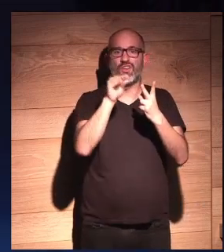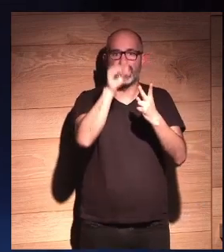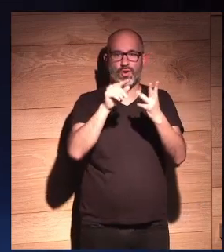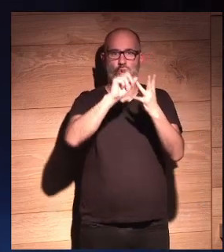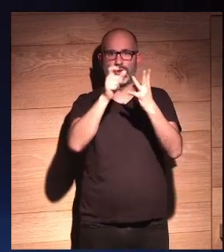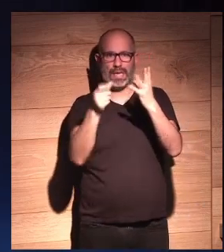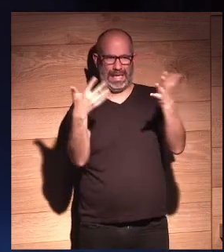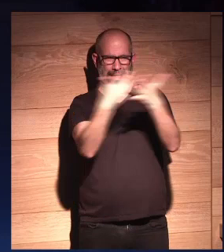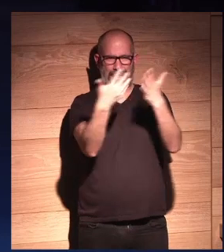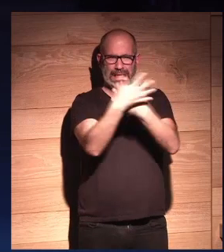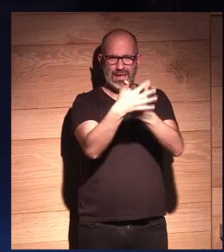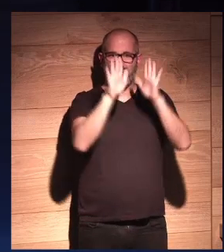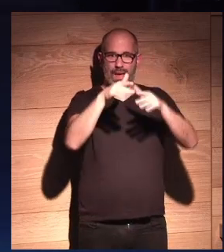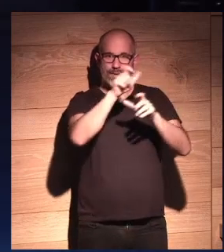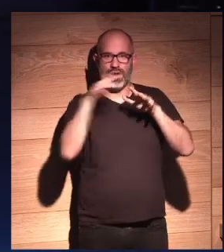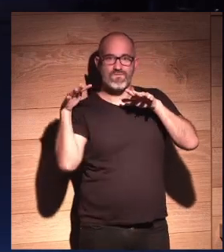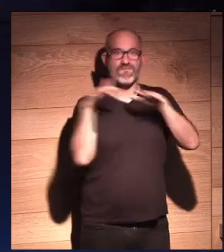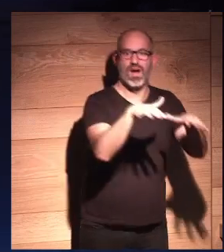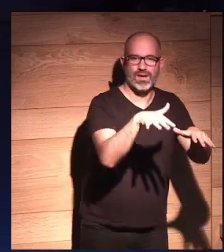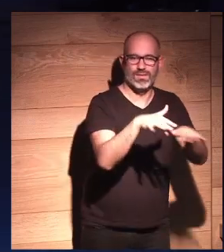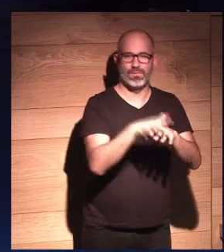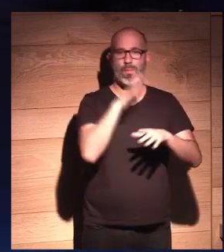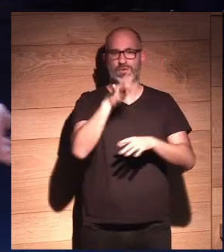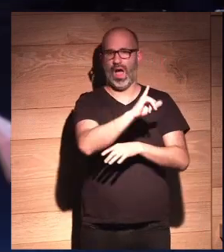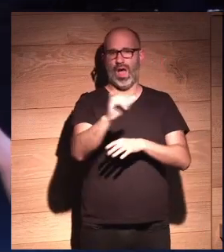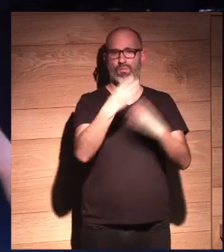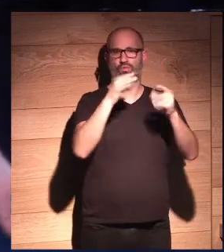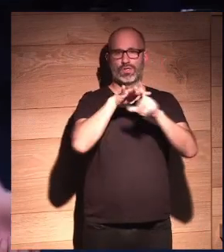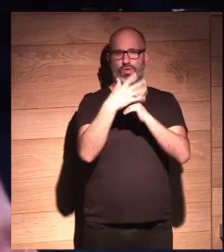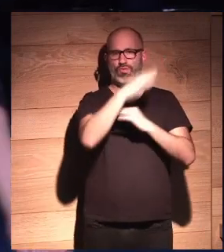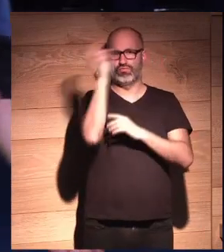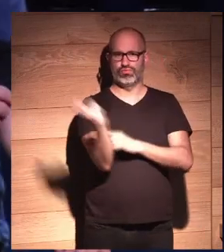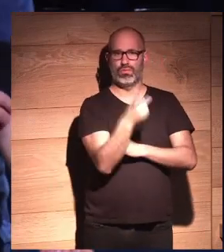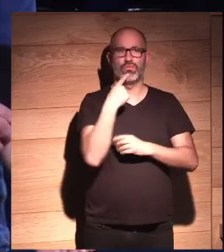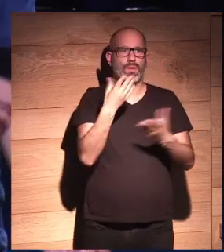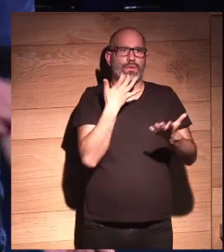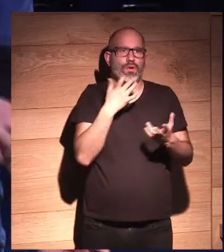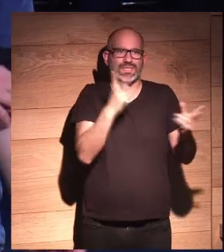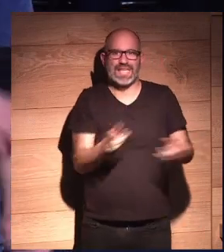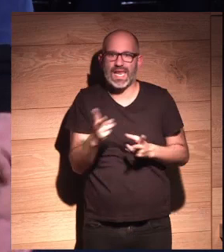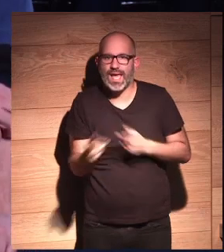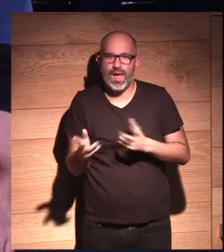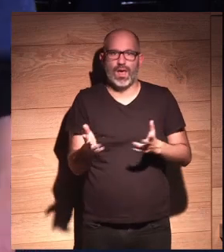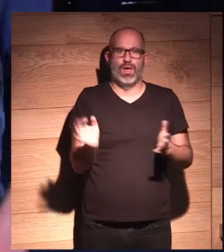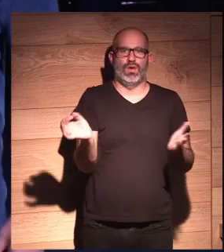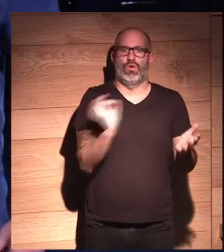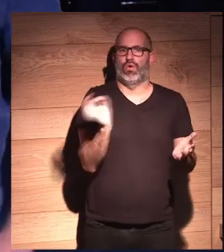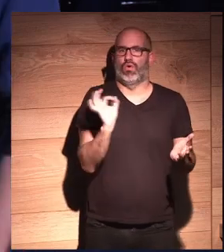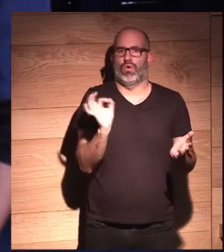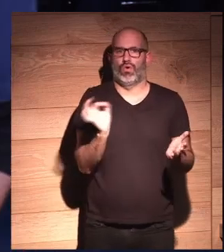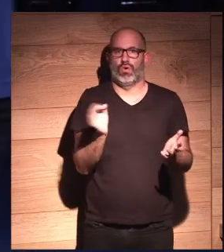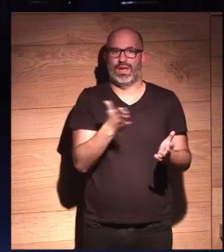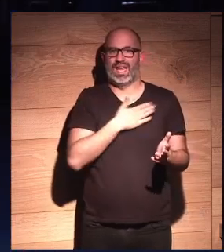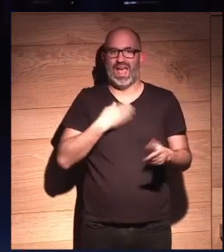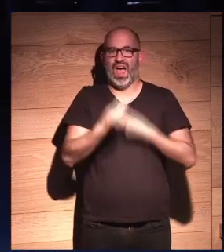viento. Y funcionó genial, ya os digo. De estos casos hay muchos. Hay muchos casos. Han sacado series. Y nada,